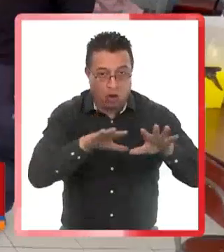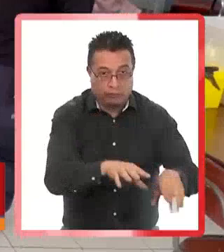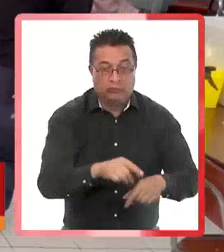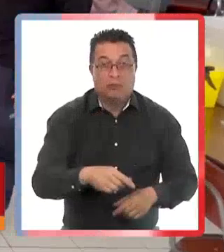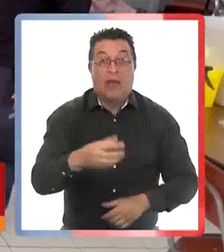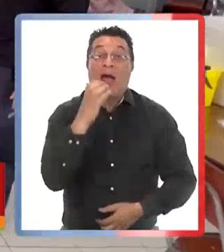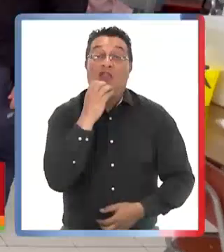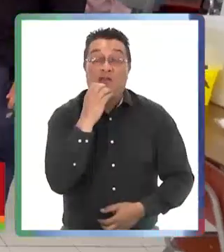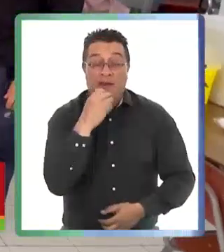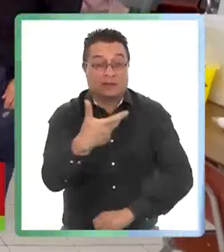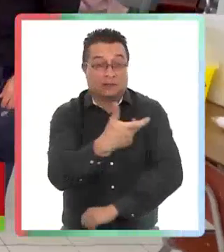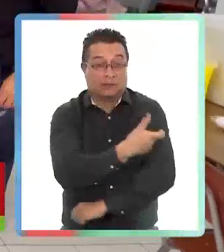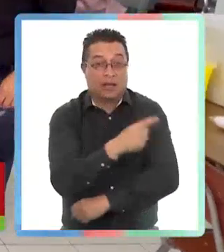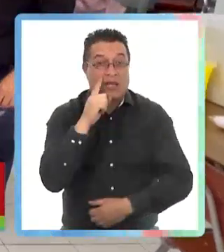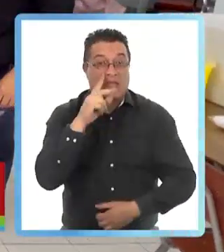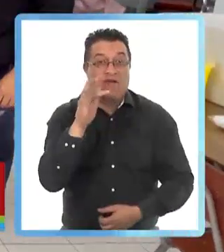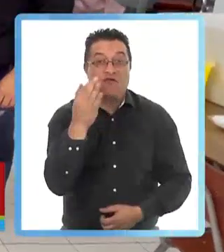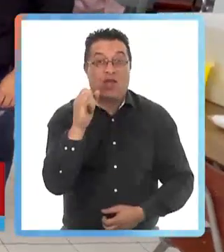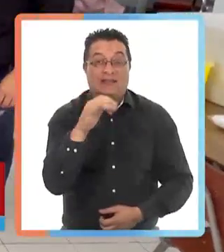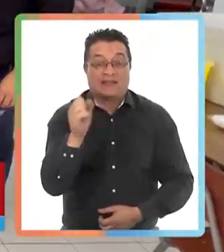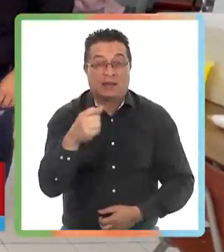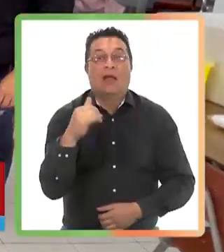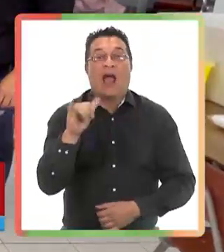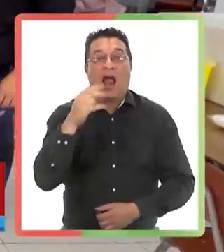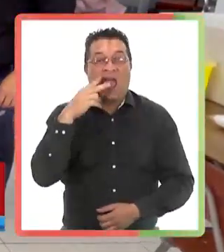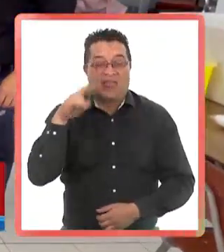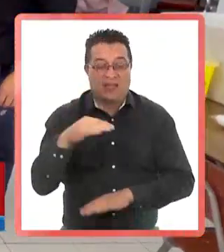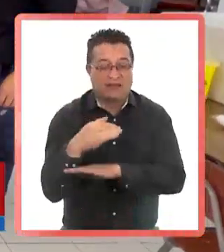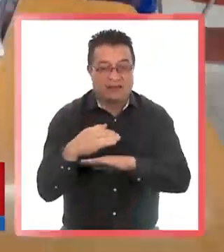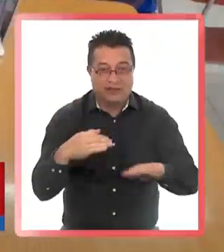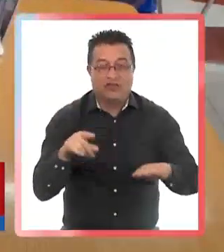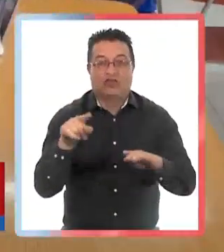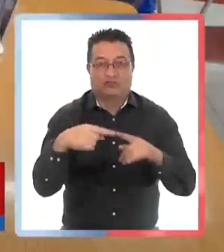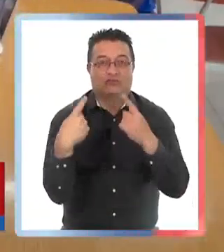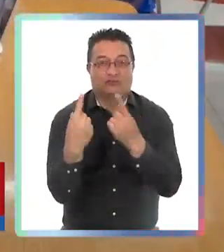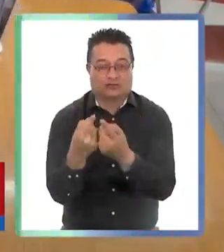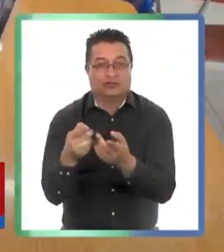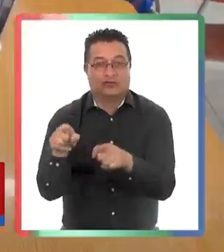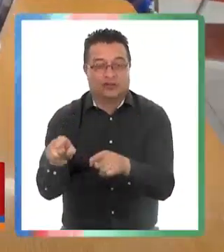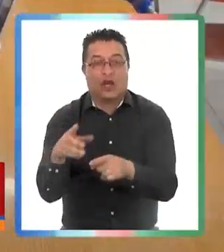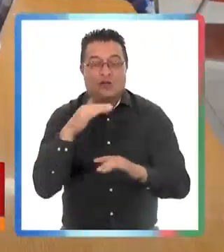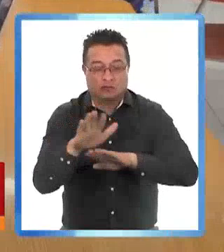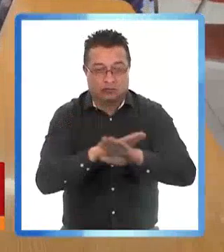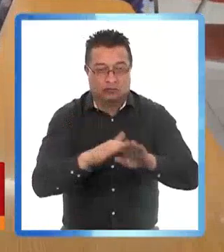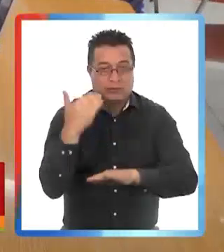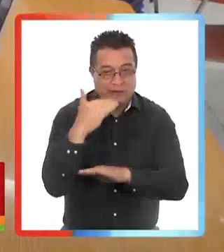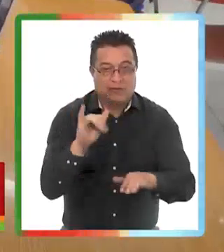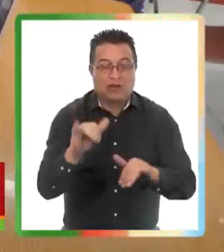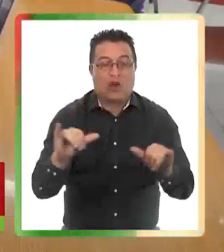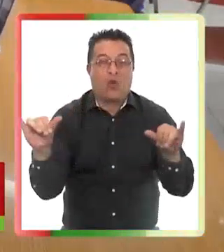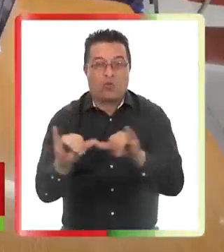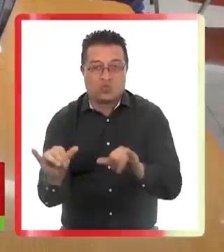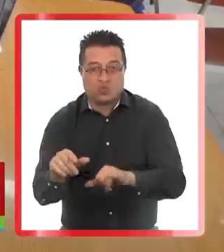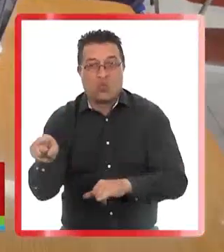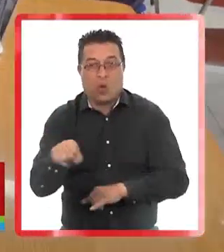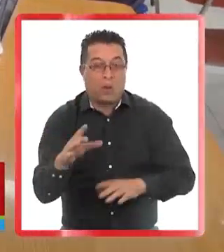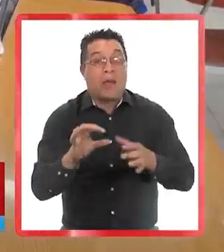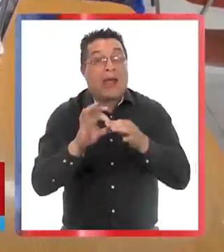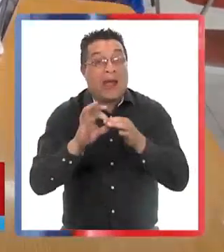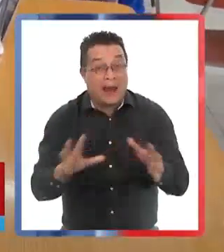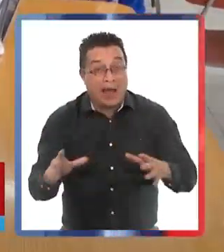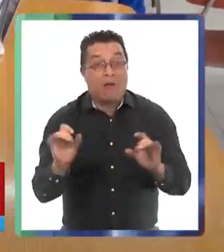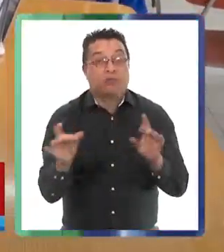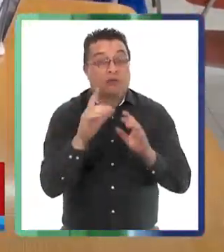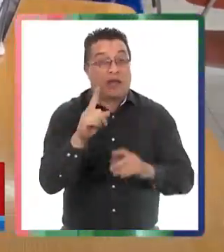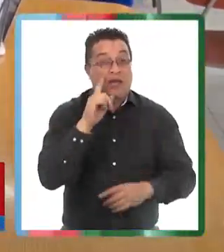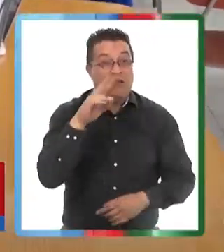en Antofagasta, la vacunación contra la influenza llegó a los jardines y salas cunas de la Fundación Integra para proteger a los niños y niñas y a los bebés contra un cuadro